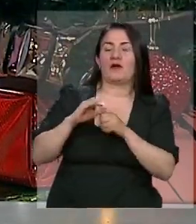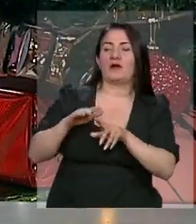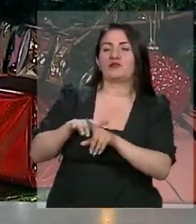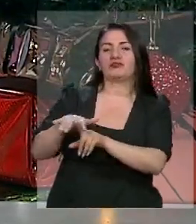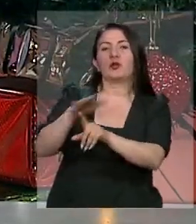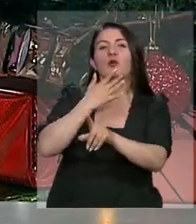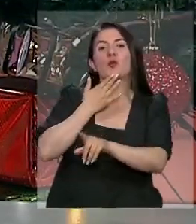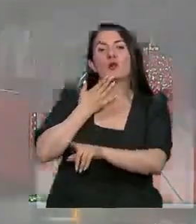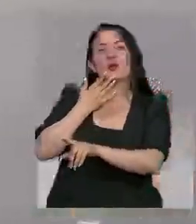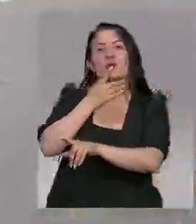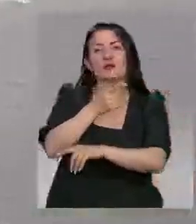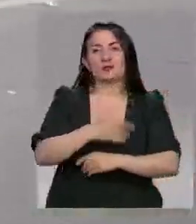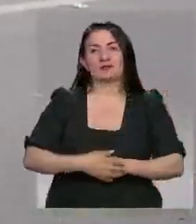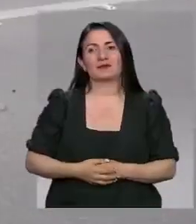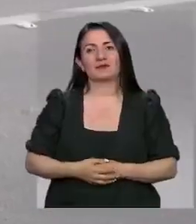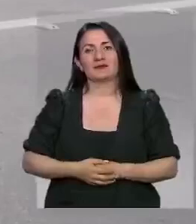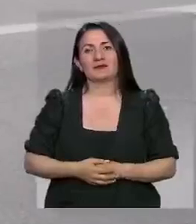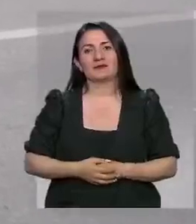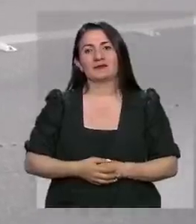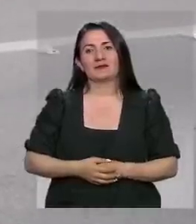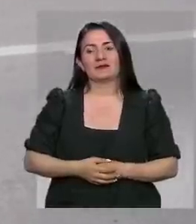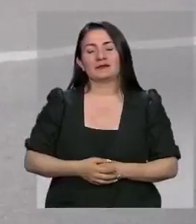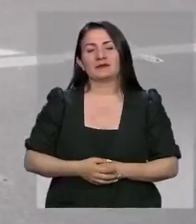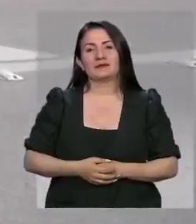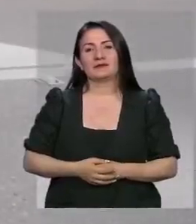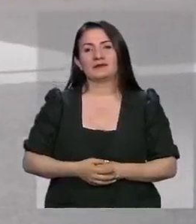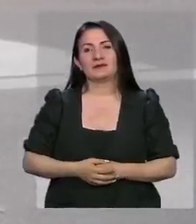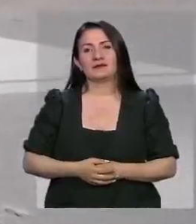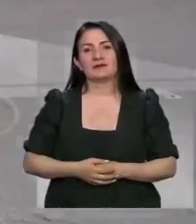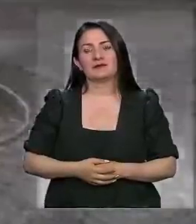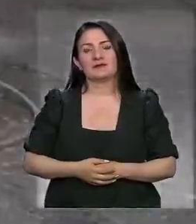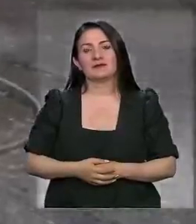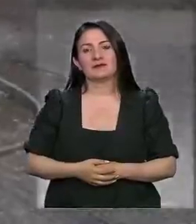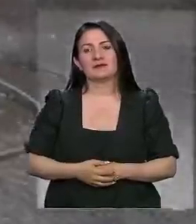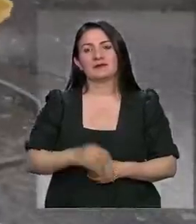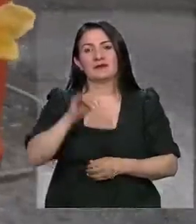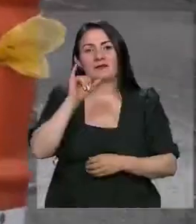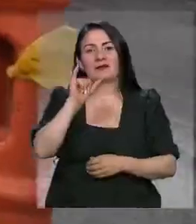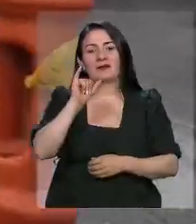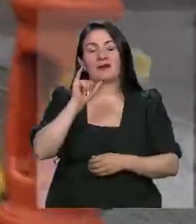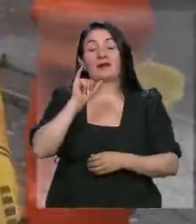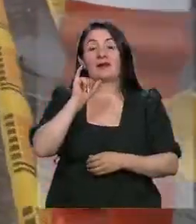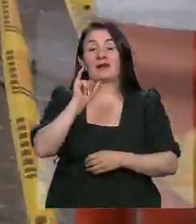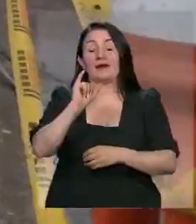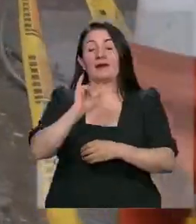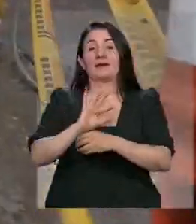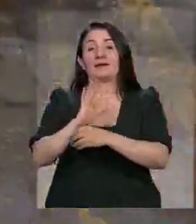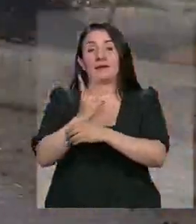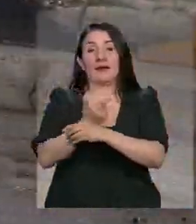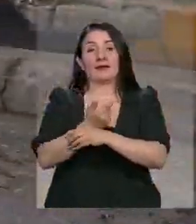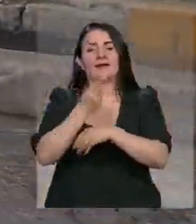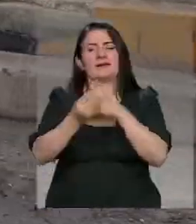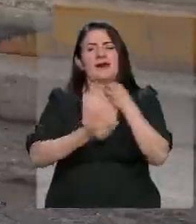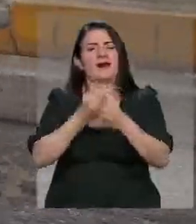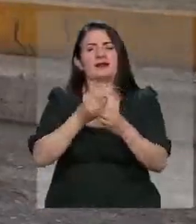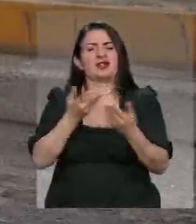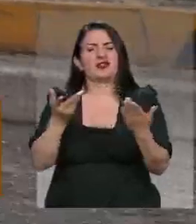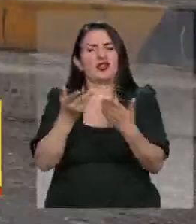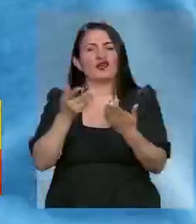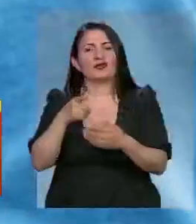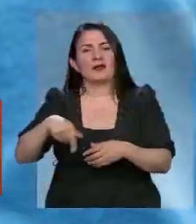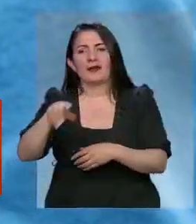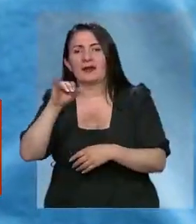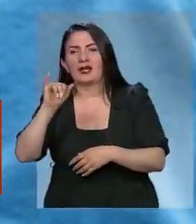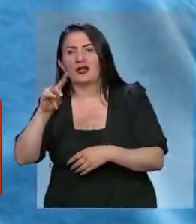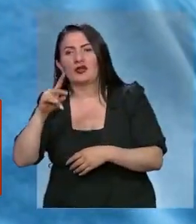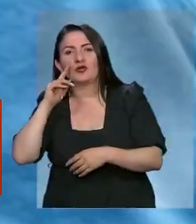color. Las tres intervenciones desarrolladas por IDARTES y el Instituto de Desarrollo Urbano se realizaron en la autopista